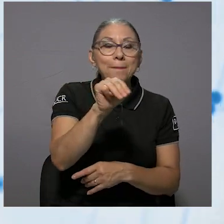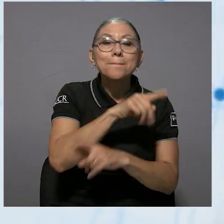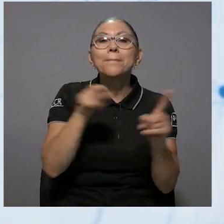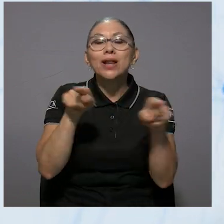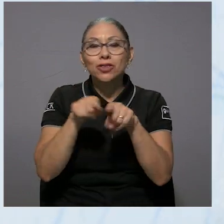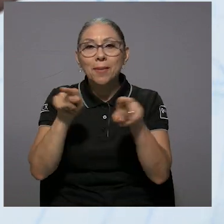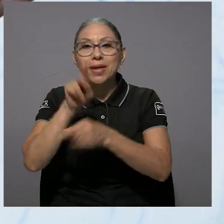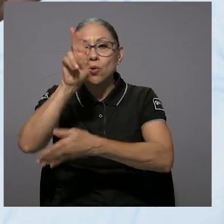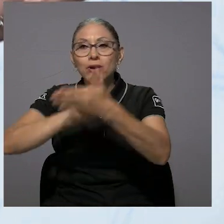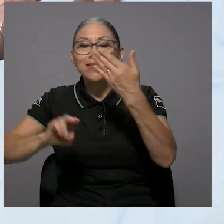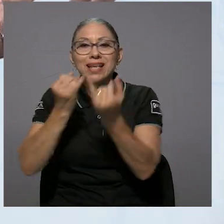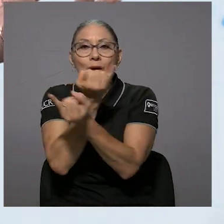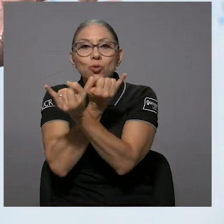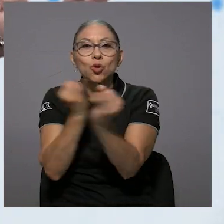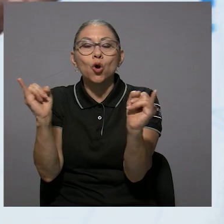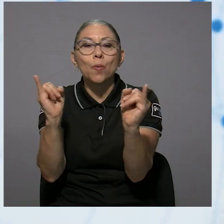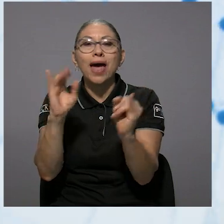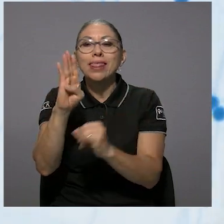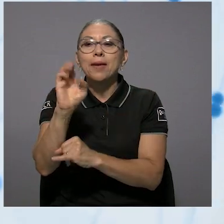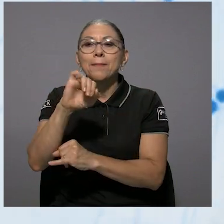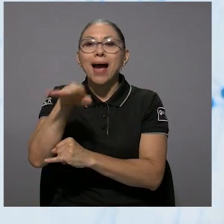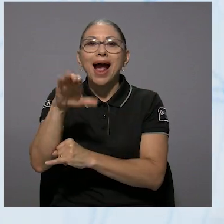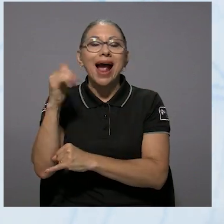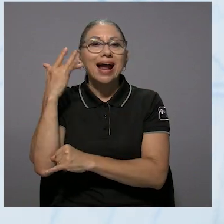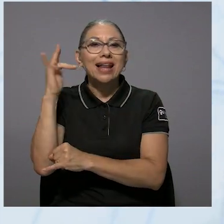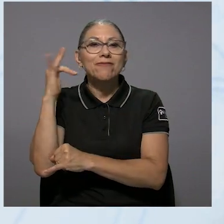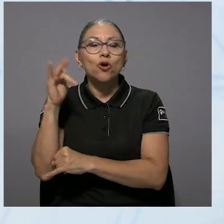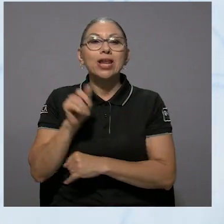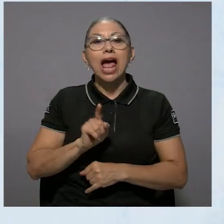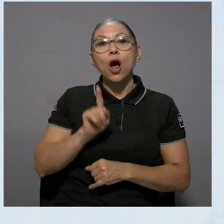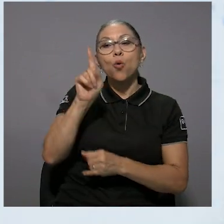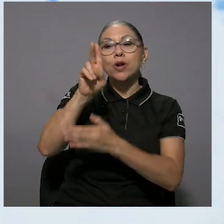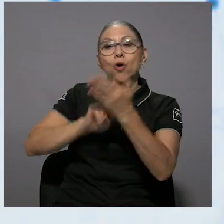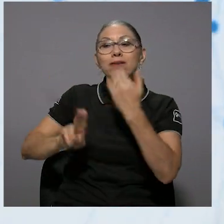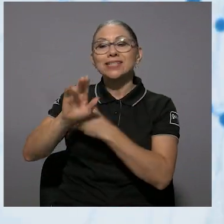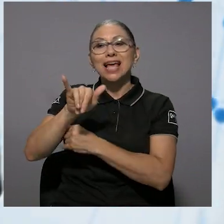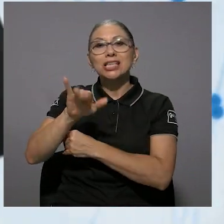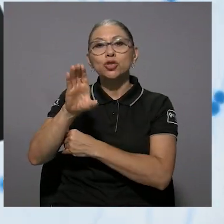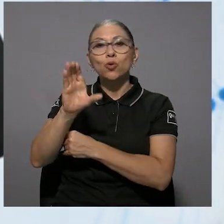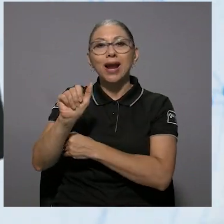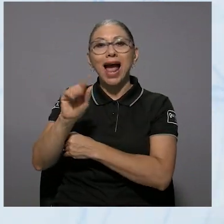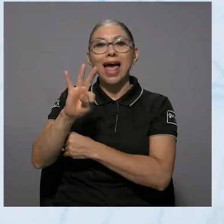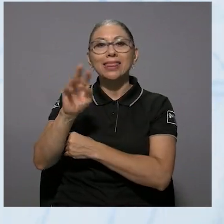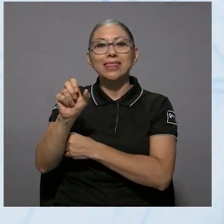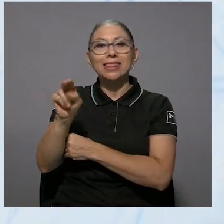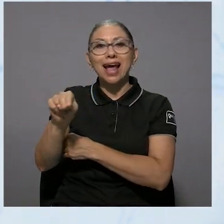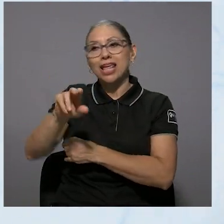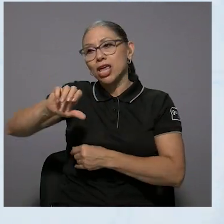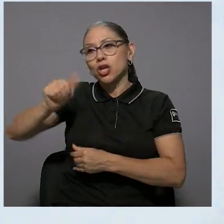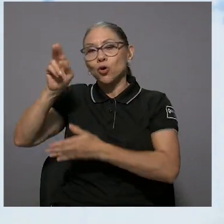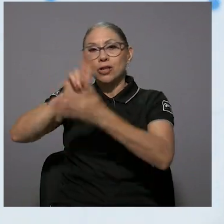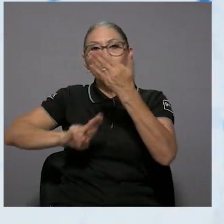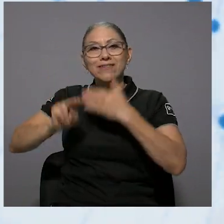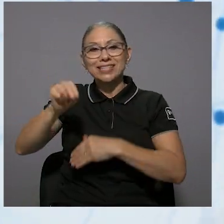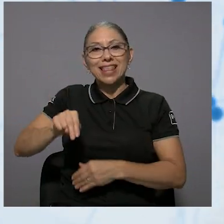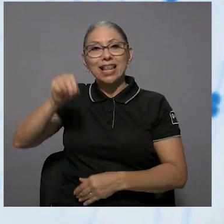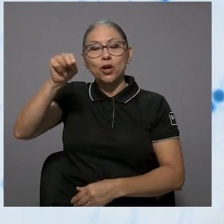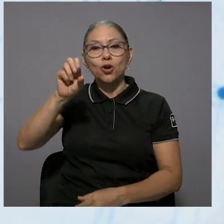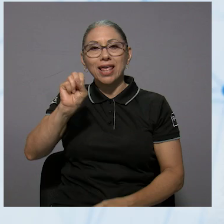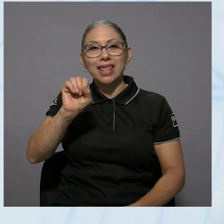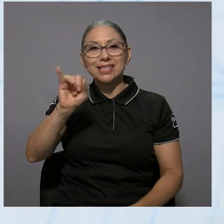pero también la Universidad Autónoma de Baja California, y una de Yucatán, y una de el norte de